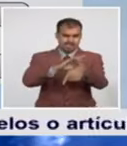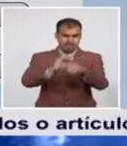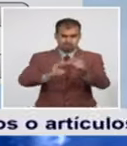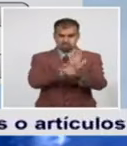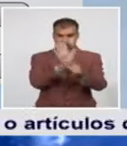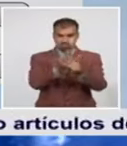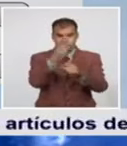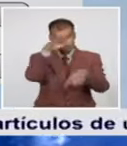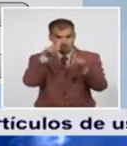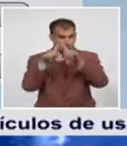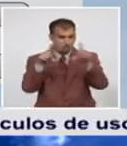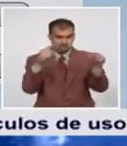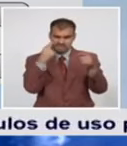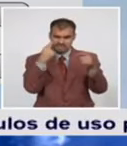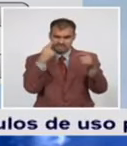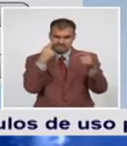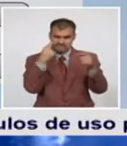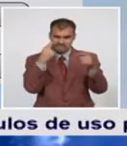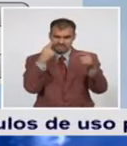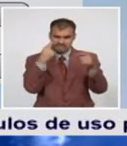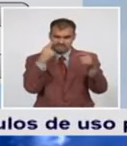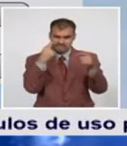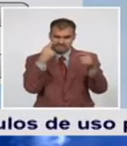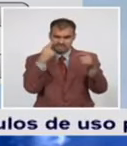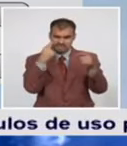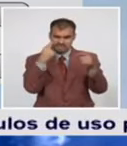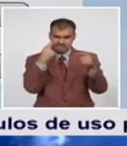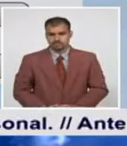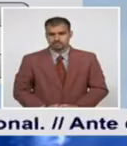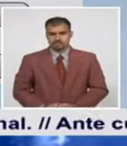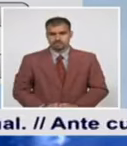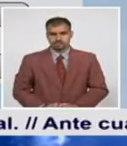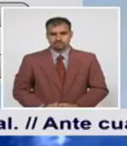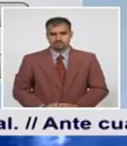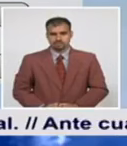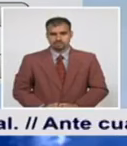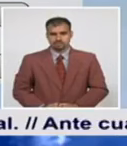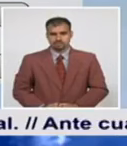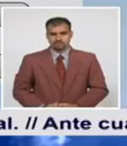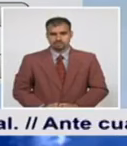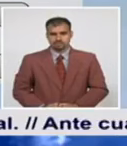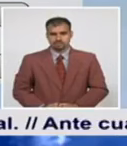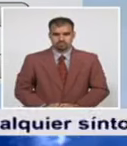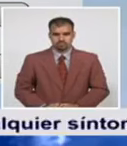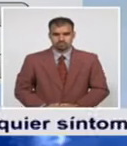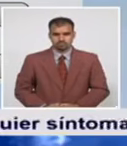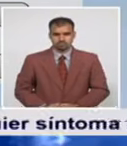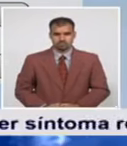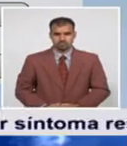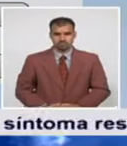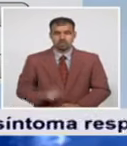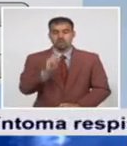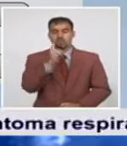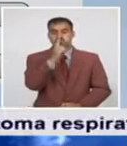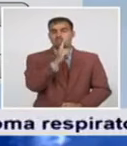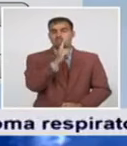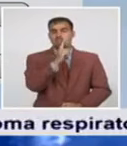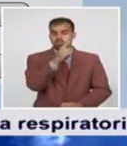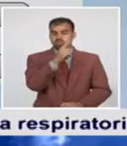transmisión de COVID. Con este comportamiento del día de ayer, pues ya se han procesado en Cuba